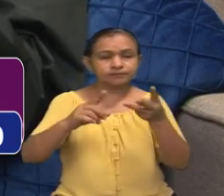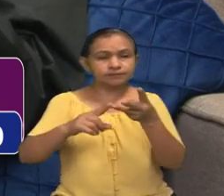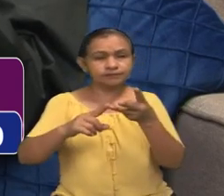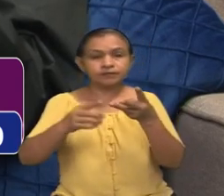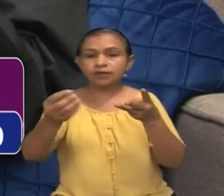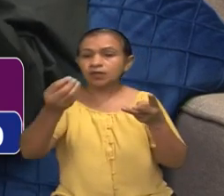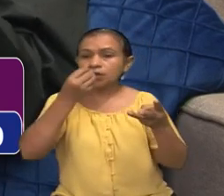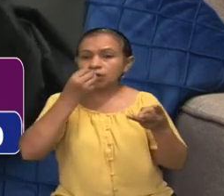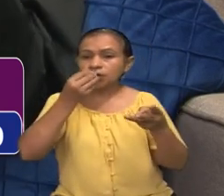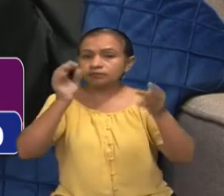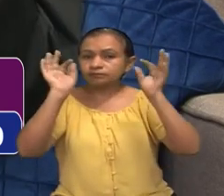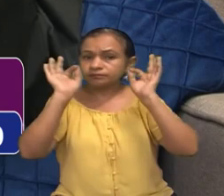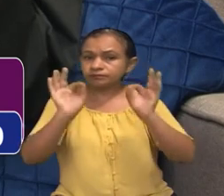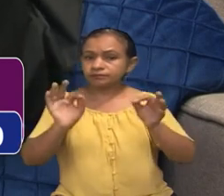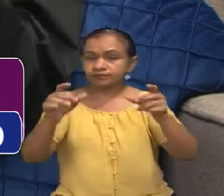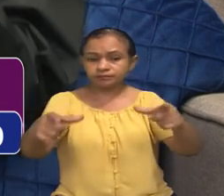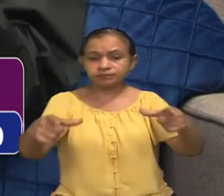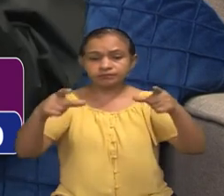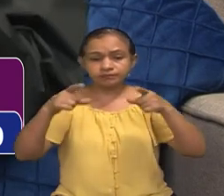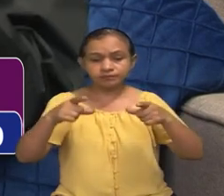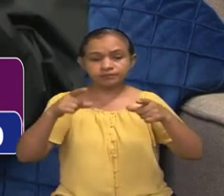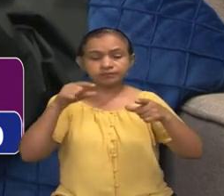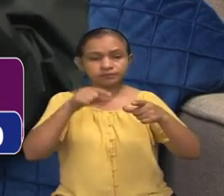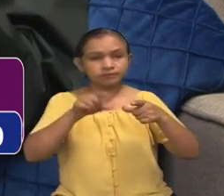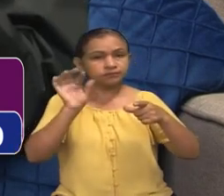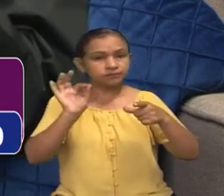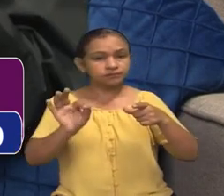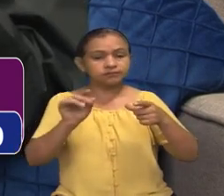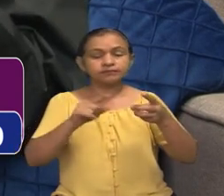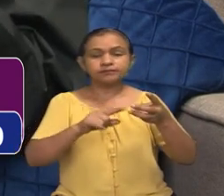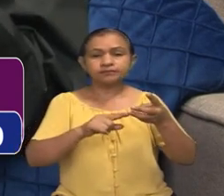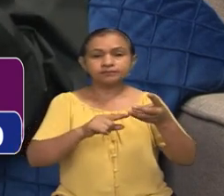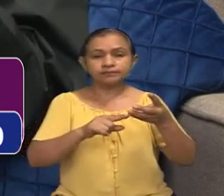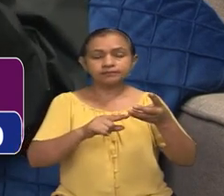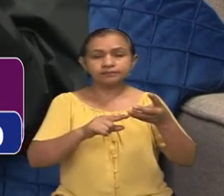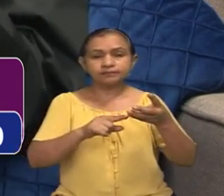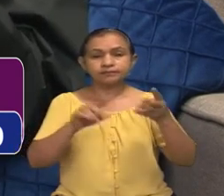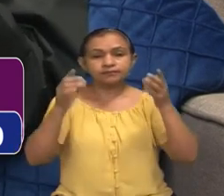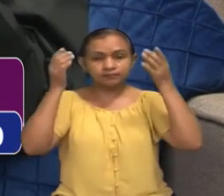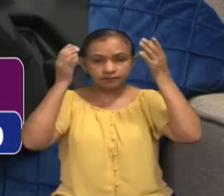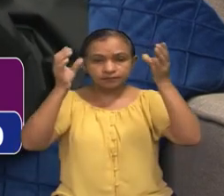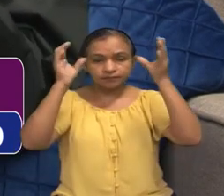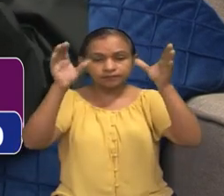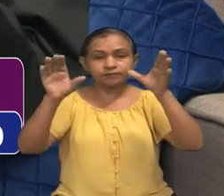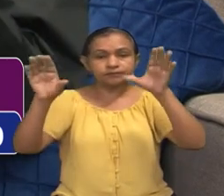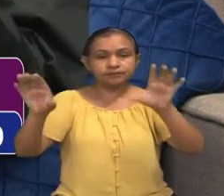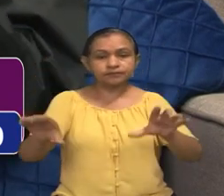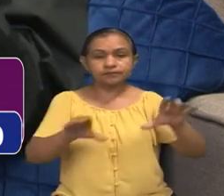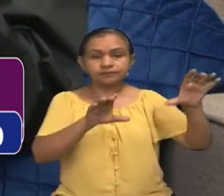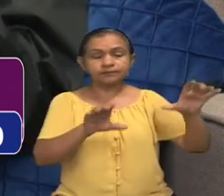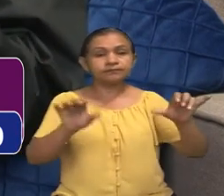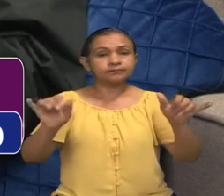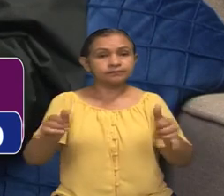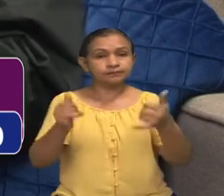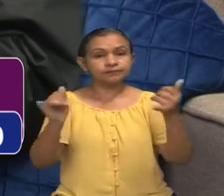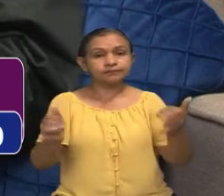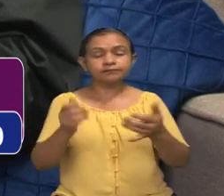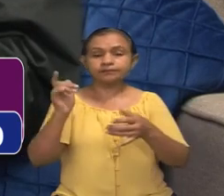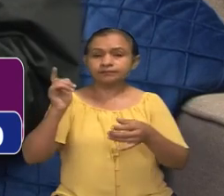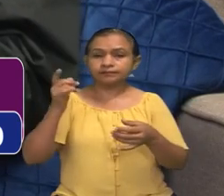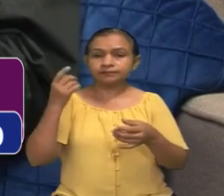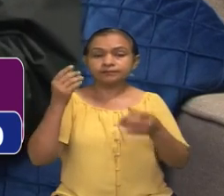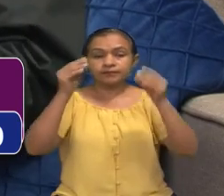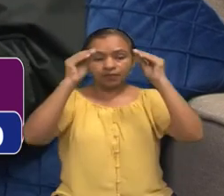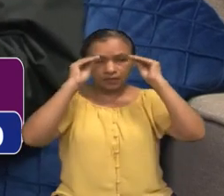una alimentación adecuada a su edad, tienen derecho a la cultura, a la recreación, al esparcimiento, tienen derecho a